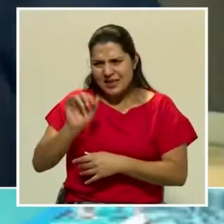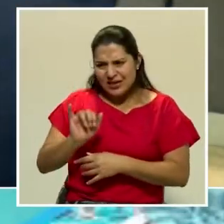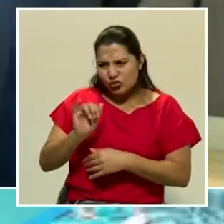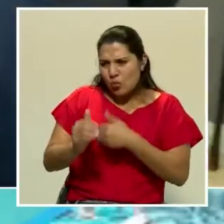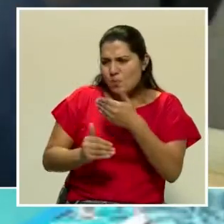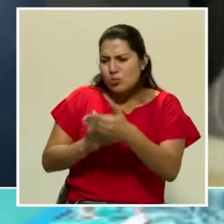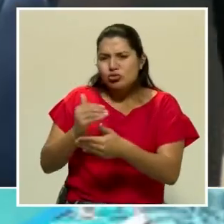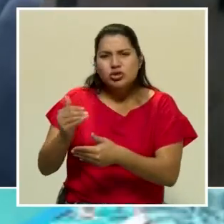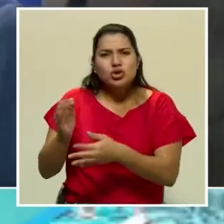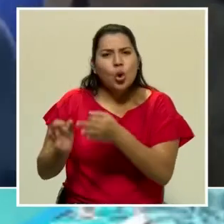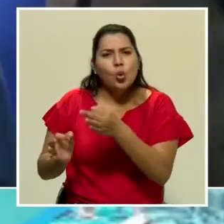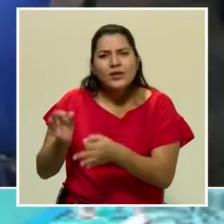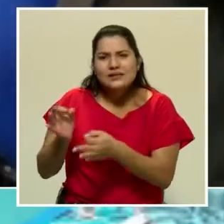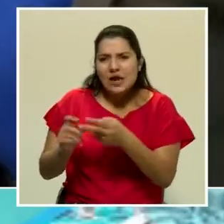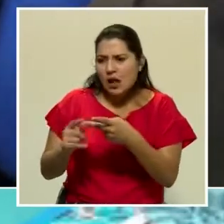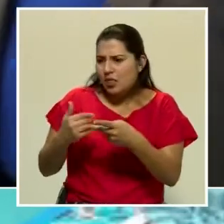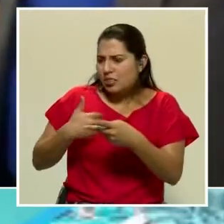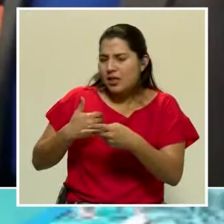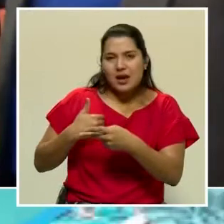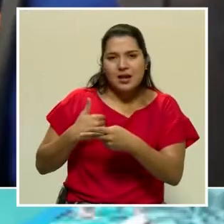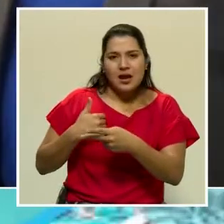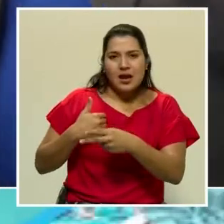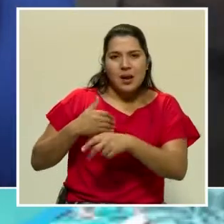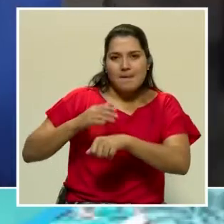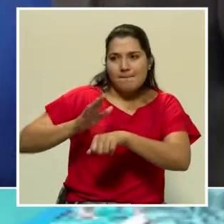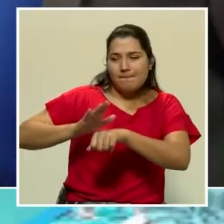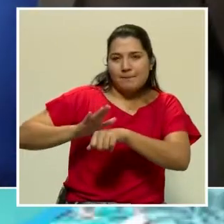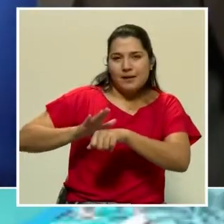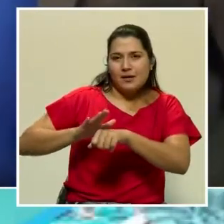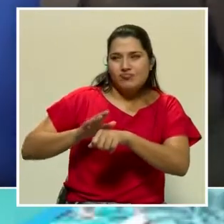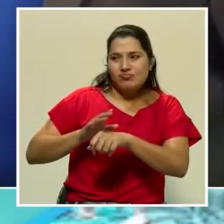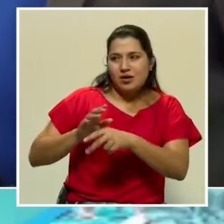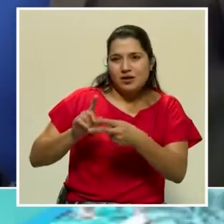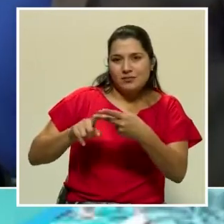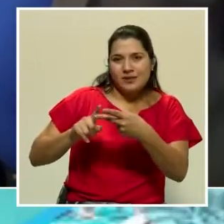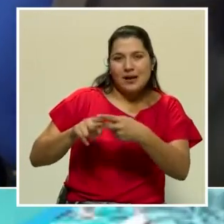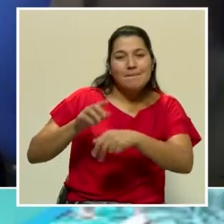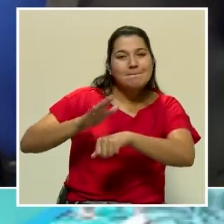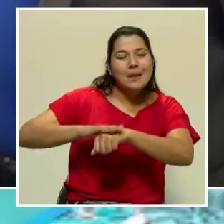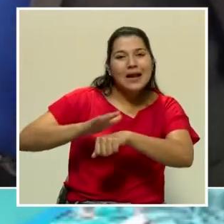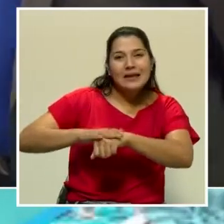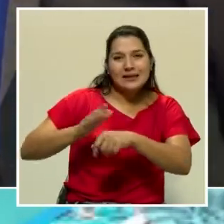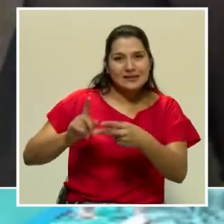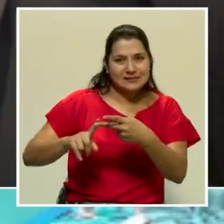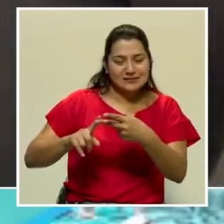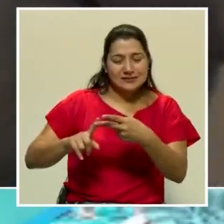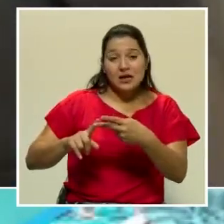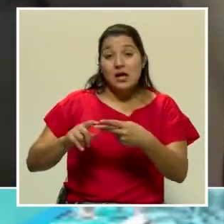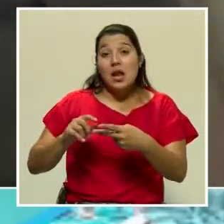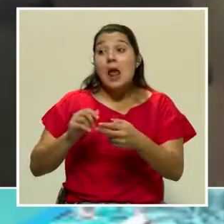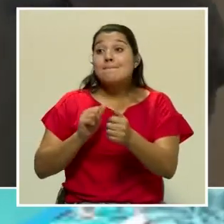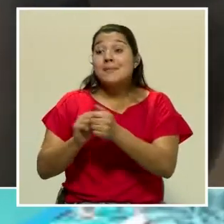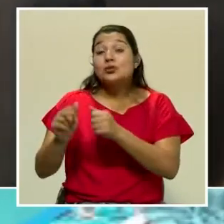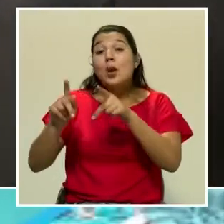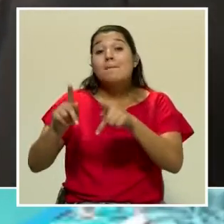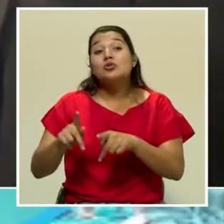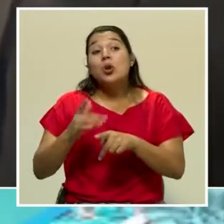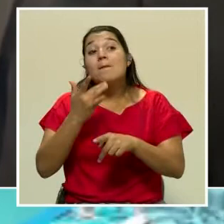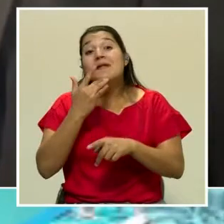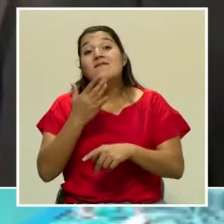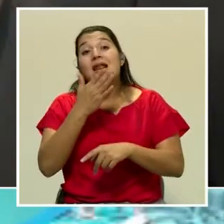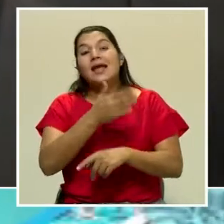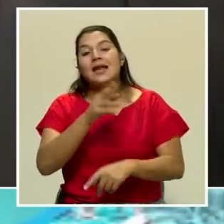tiene la validez judicial y que tiene también la validez notarial. La mayoría de gente ha recurrido a notarios y notarias